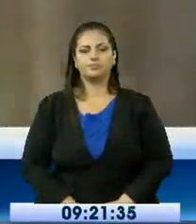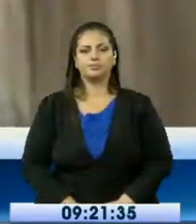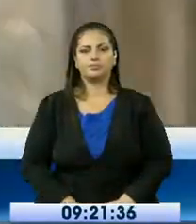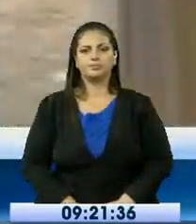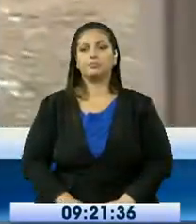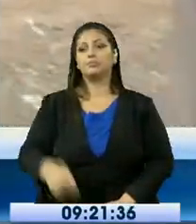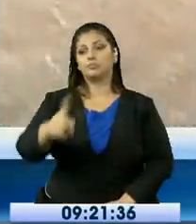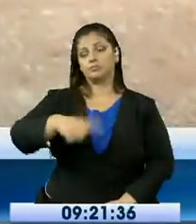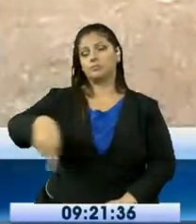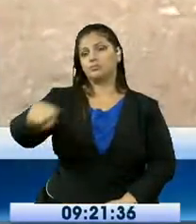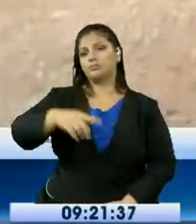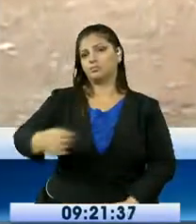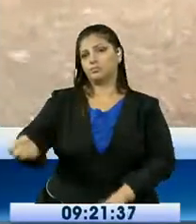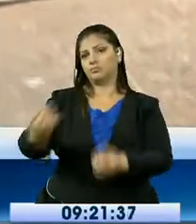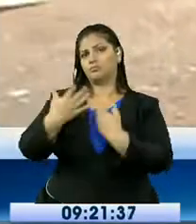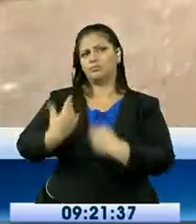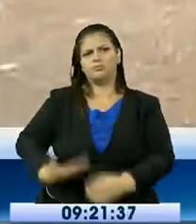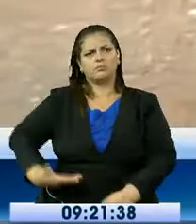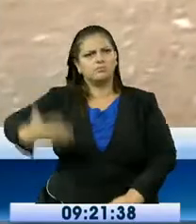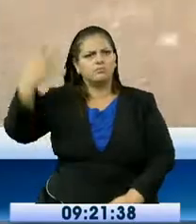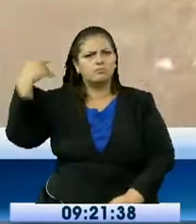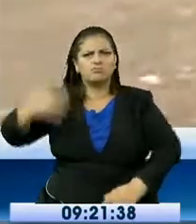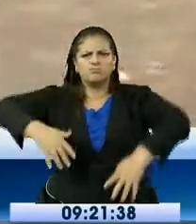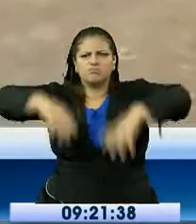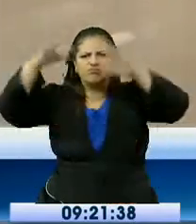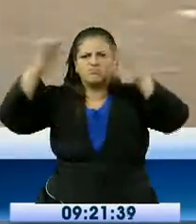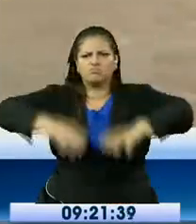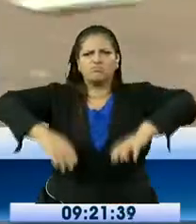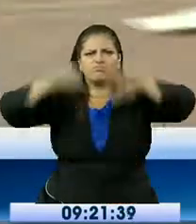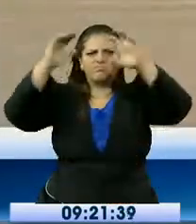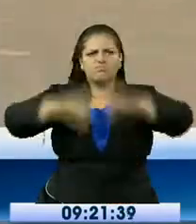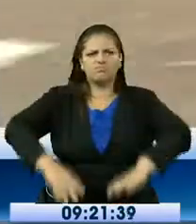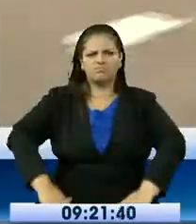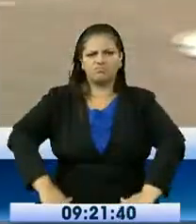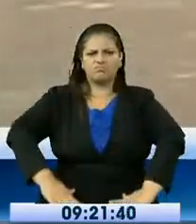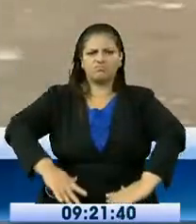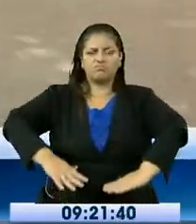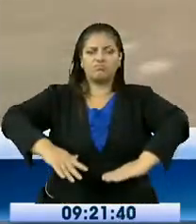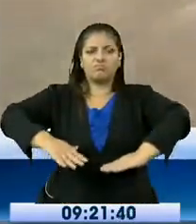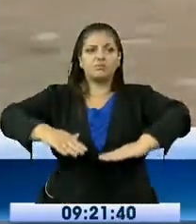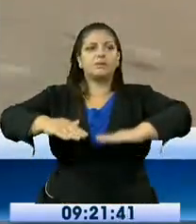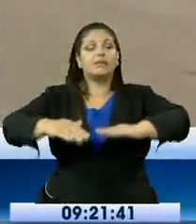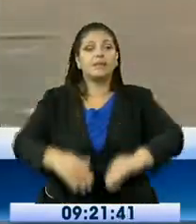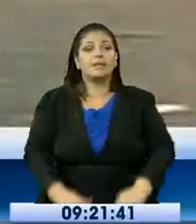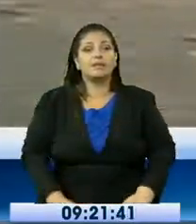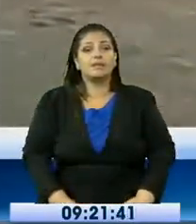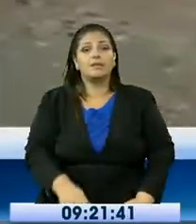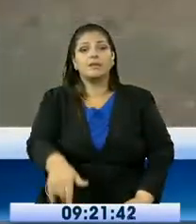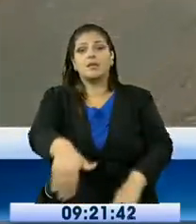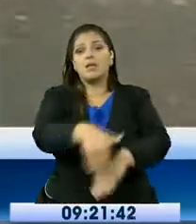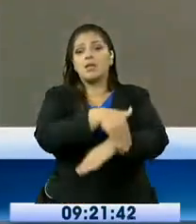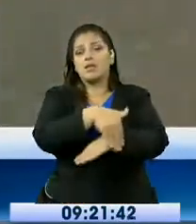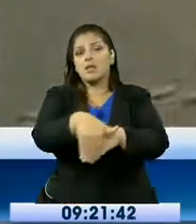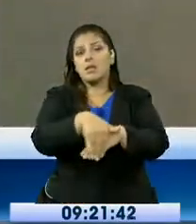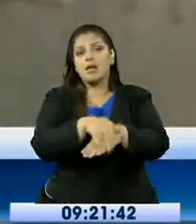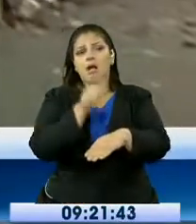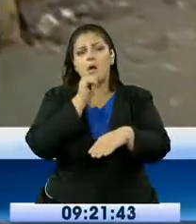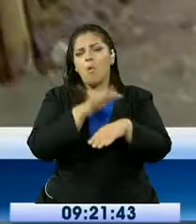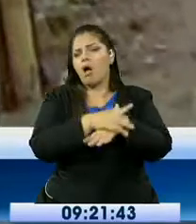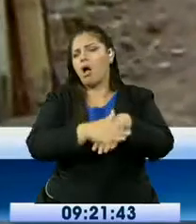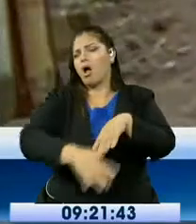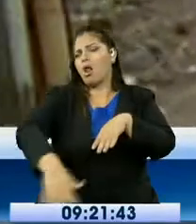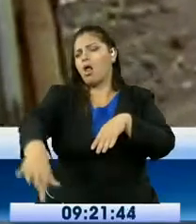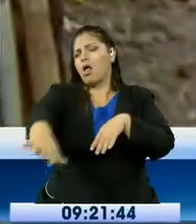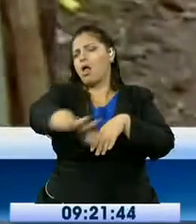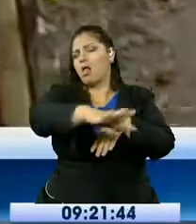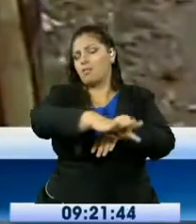antes la situación era peor, porque incluso las calles quedaban completamente llenas de líquido. Hoy por hoy